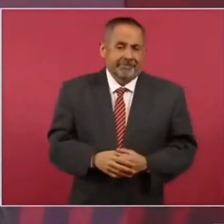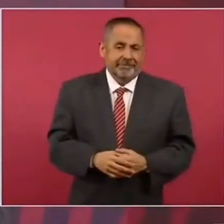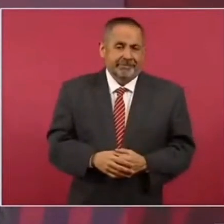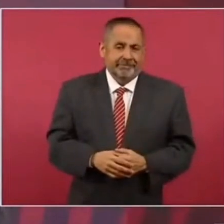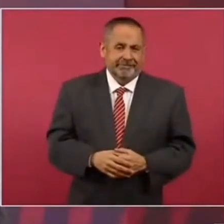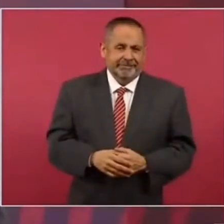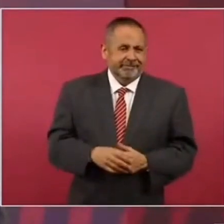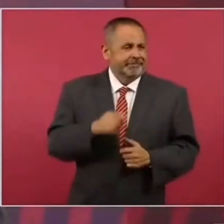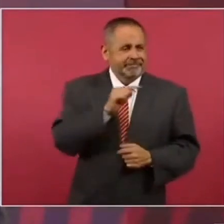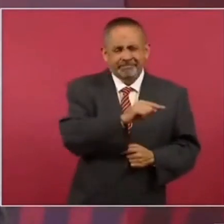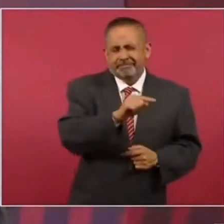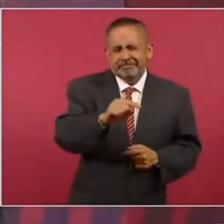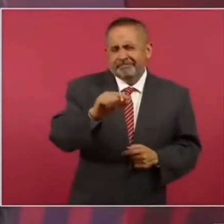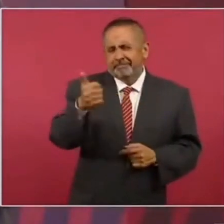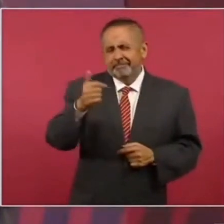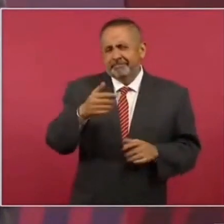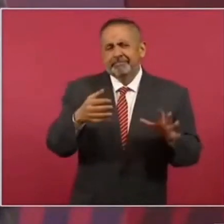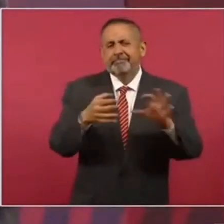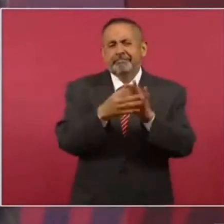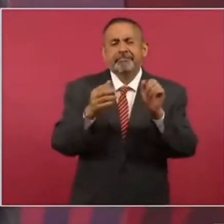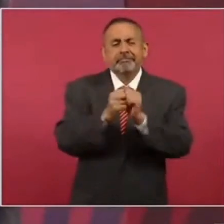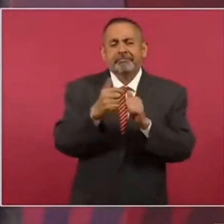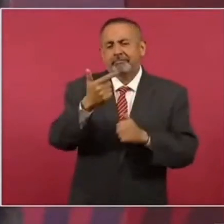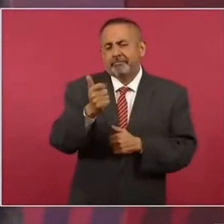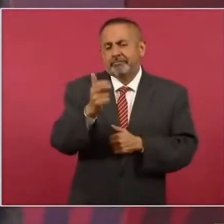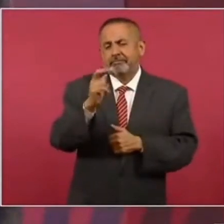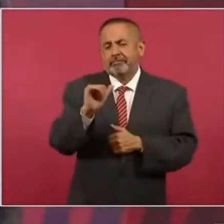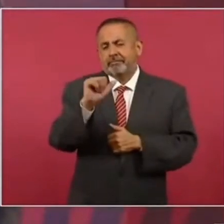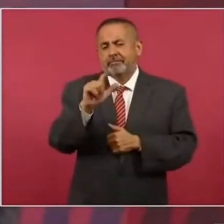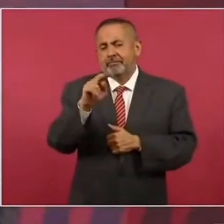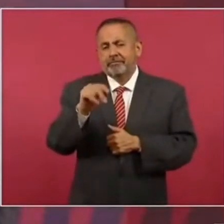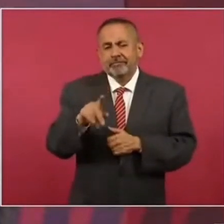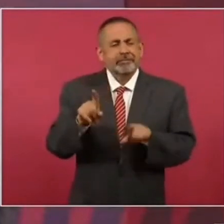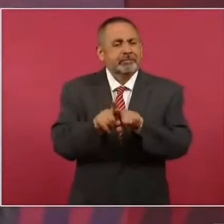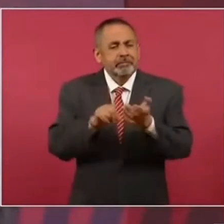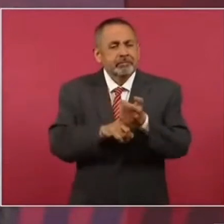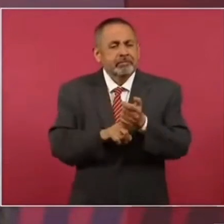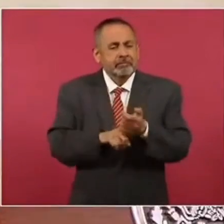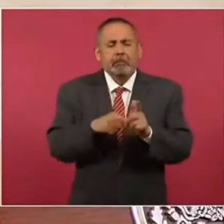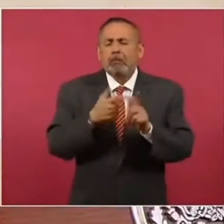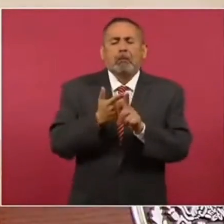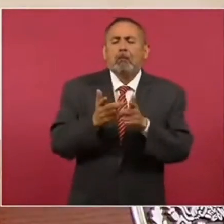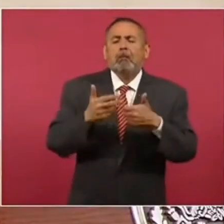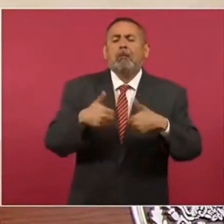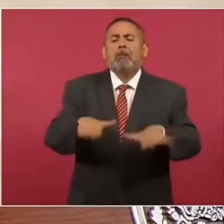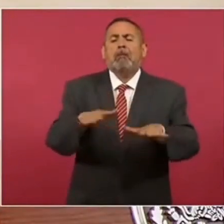Y de otros vinculados a García Luna.